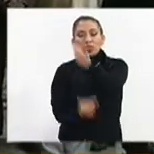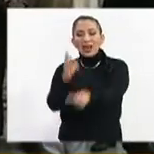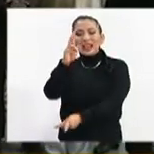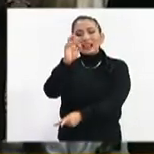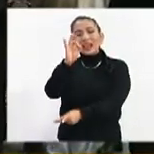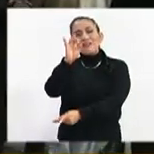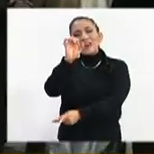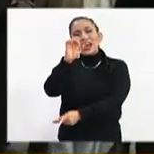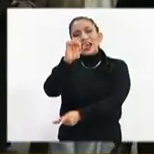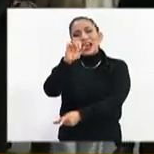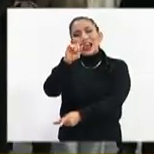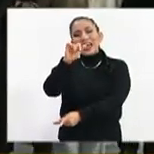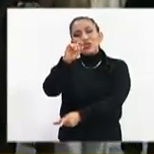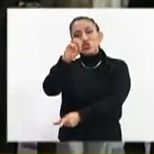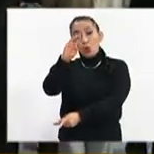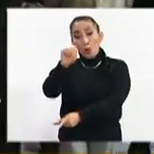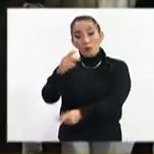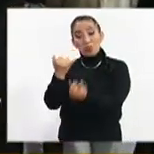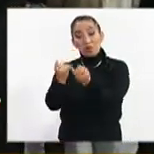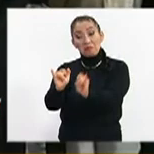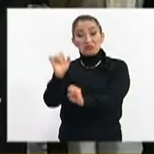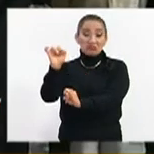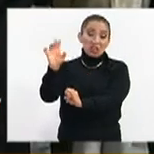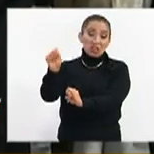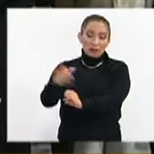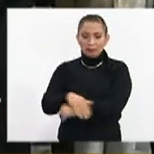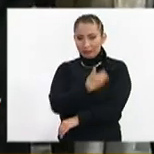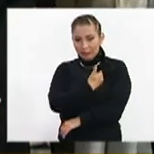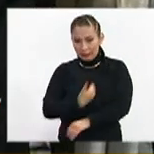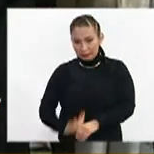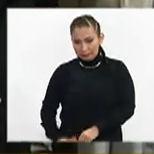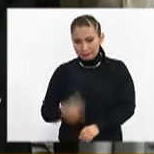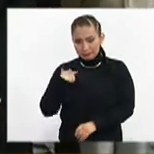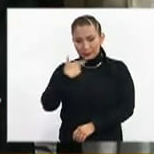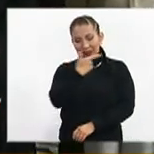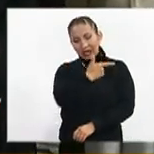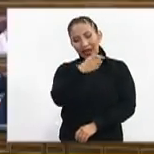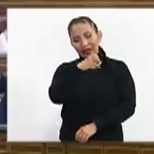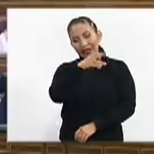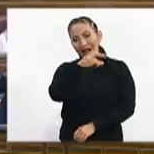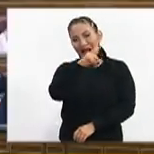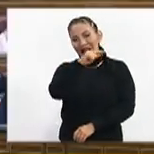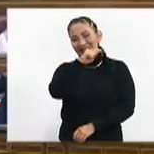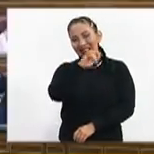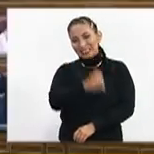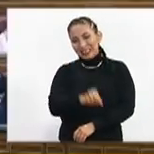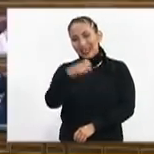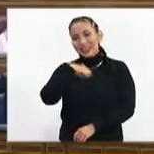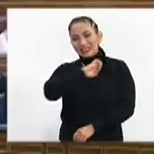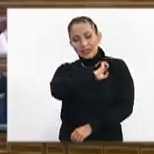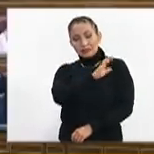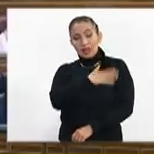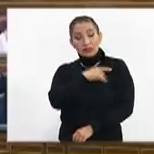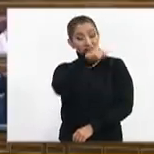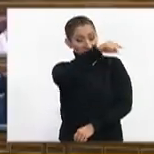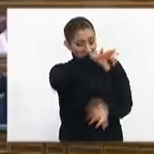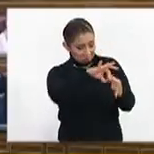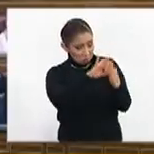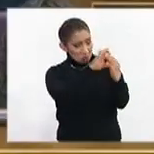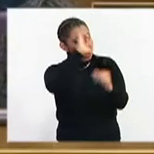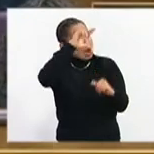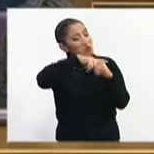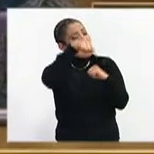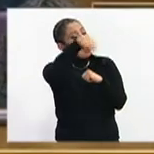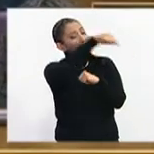referéndum independentista. Bueno, vamos a ver si se logra. El presidente de la Generalitat de Cataluña, Carles Puigdemont, acusó a la Unión Europea de darle